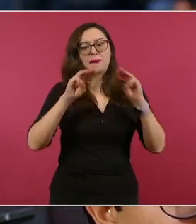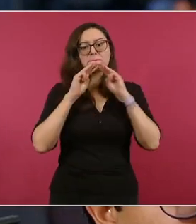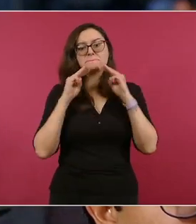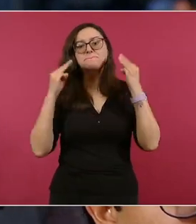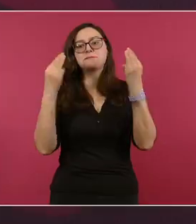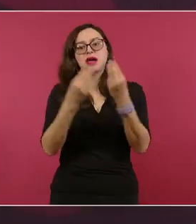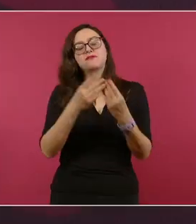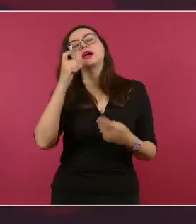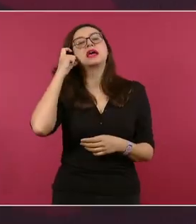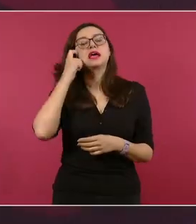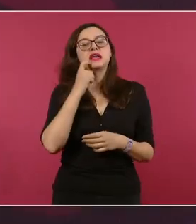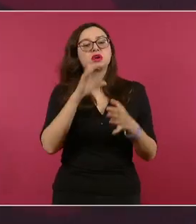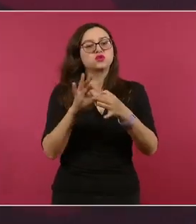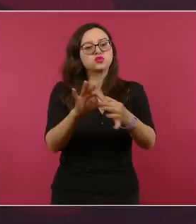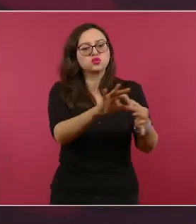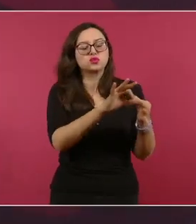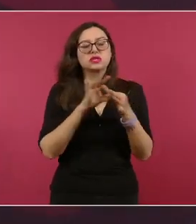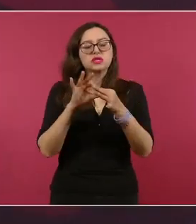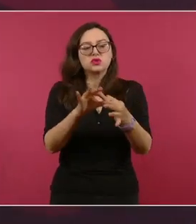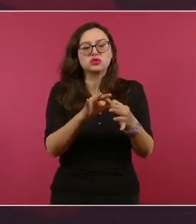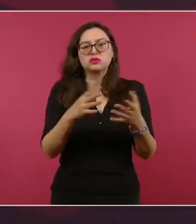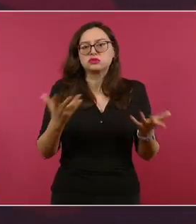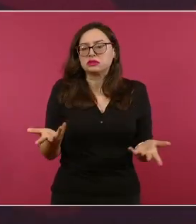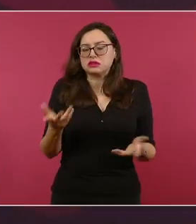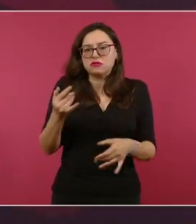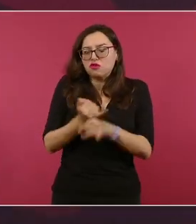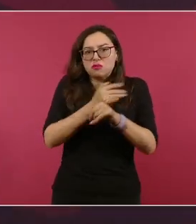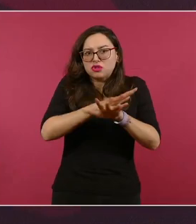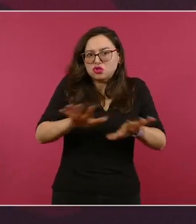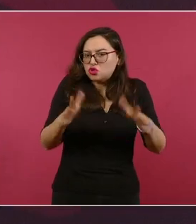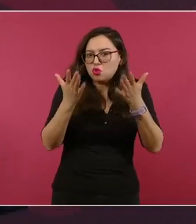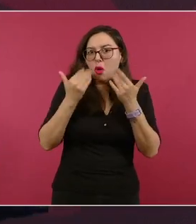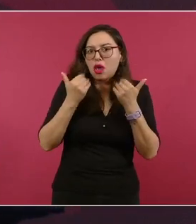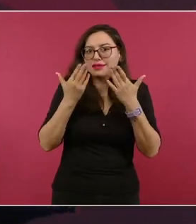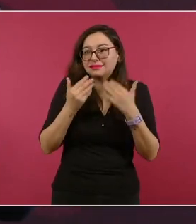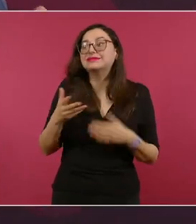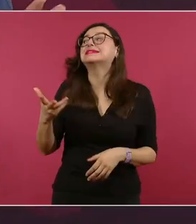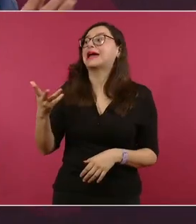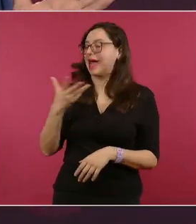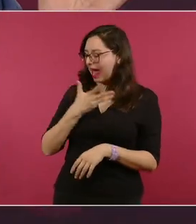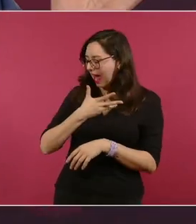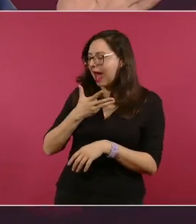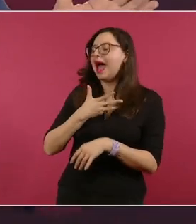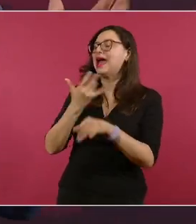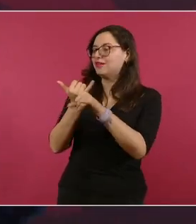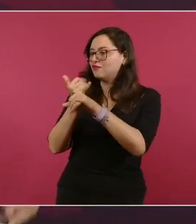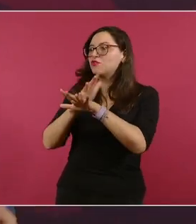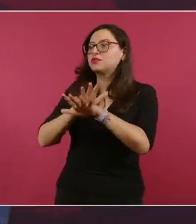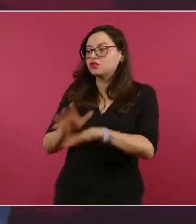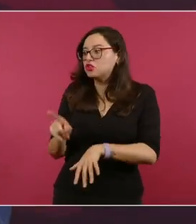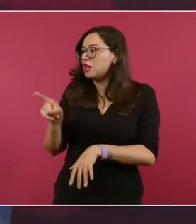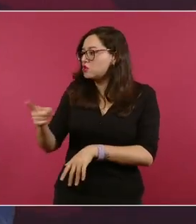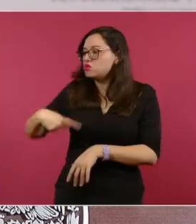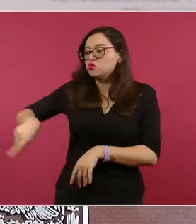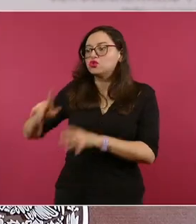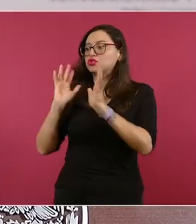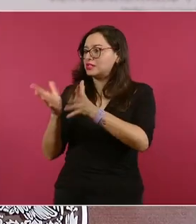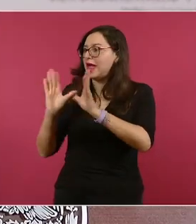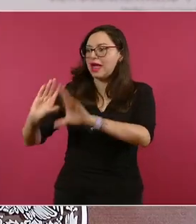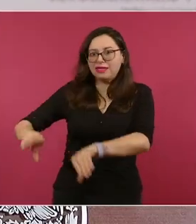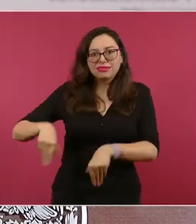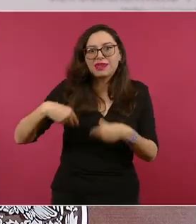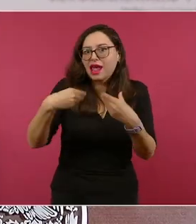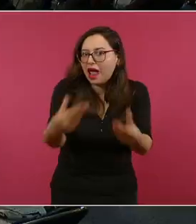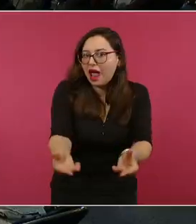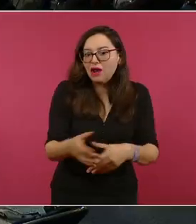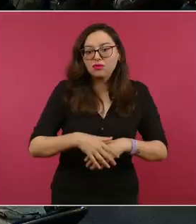entregado toda la información. Pero eso que estás planteando, sí, no tiene fundamento. Porque lo que se